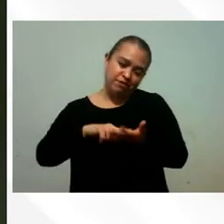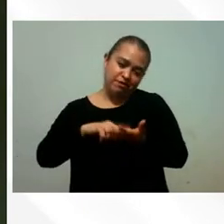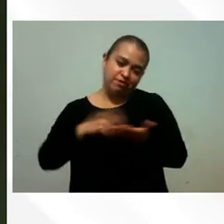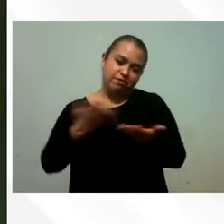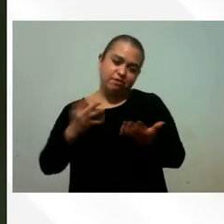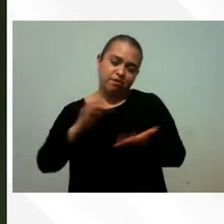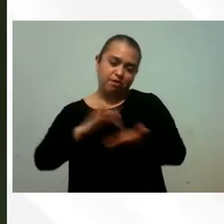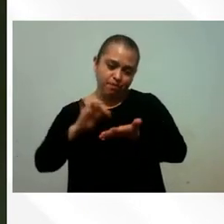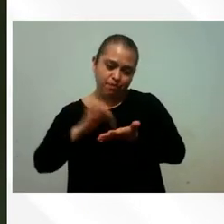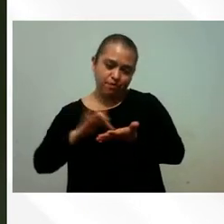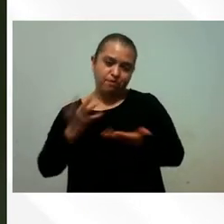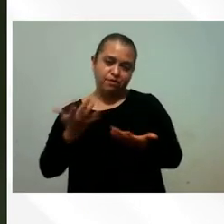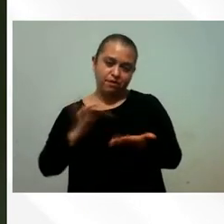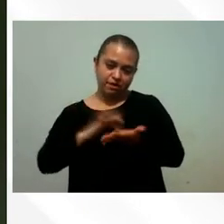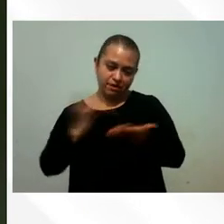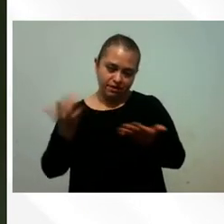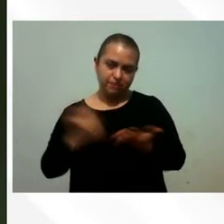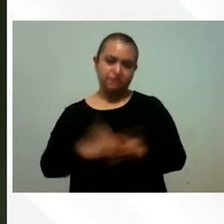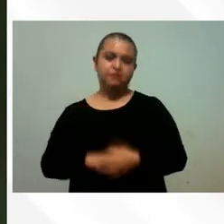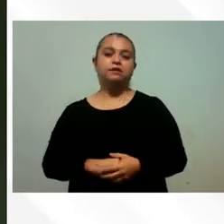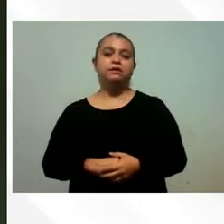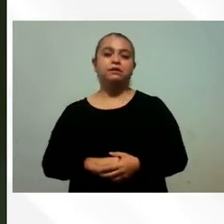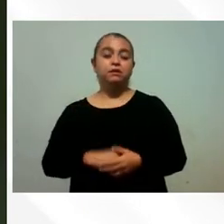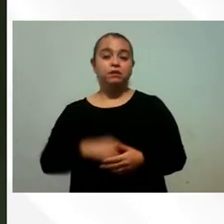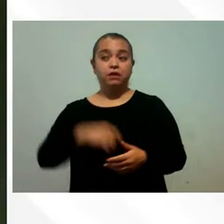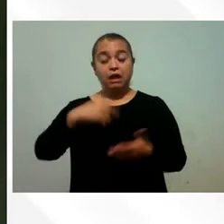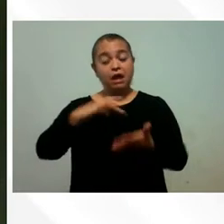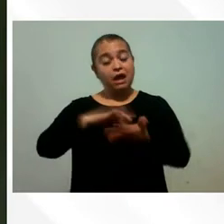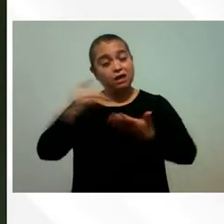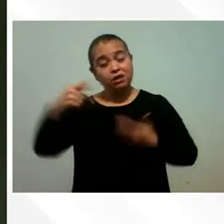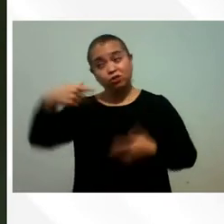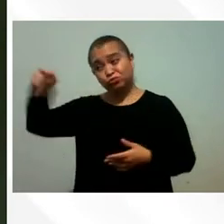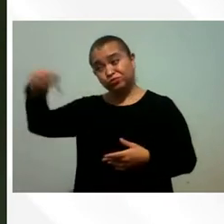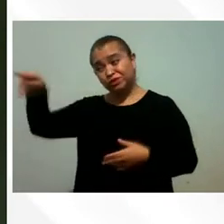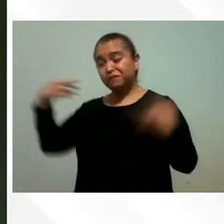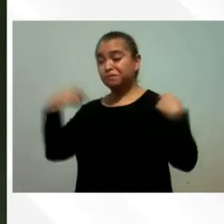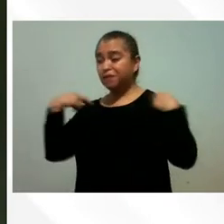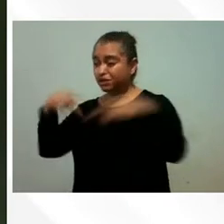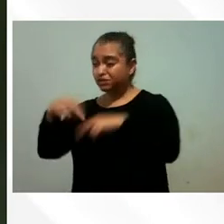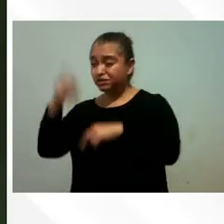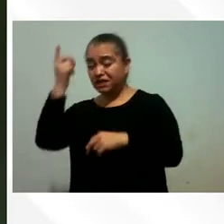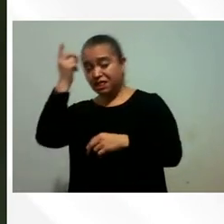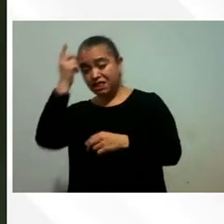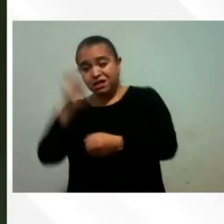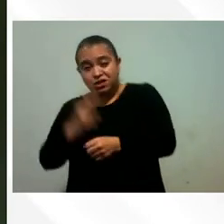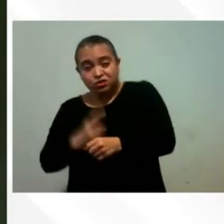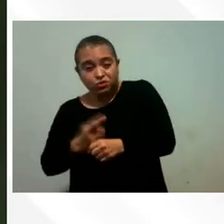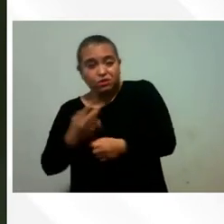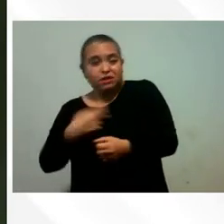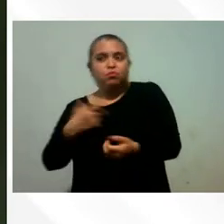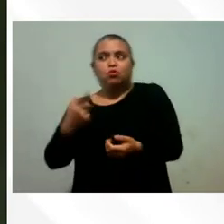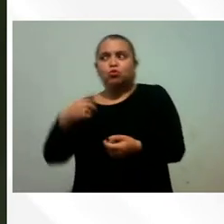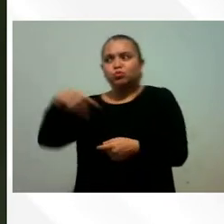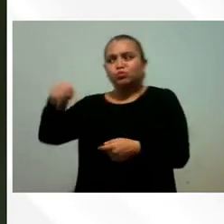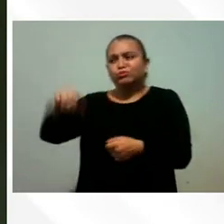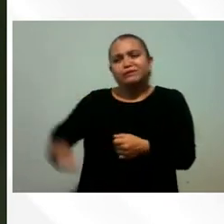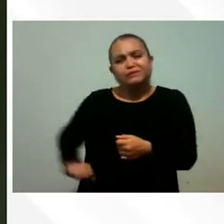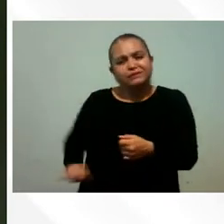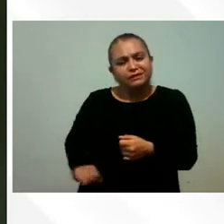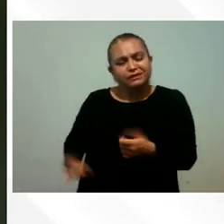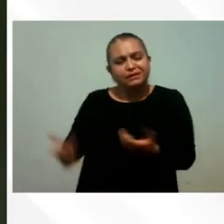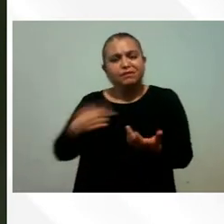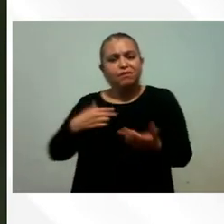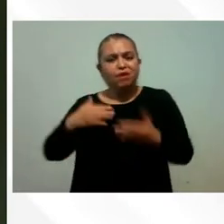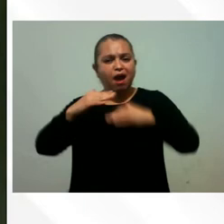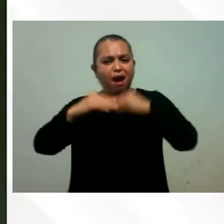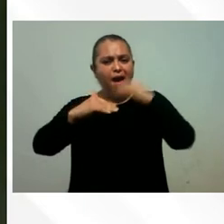gracias. Agradezco a ustedes, docentes y directivos, por haber mostrado el interés en seguir incrementando